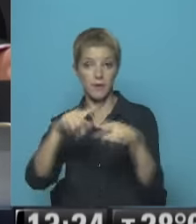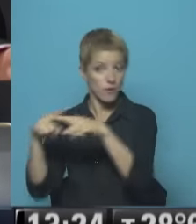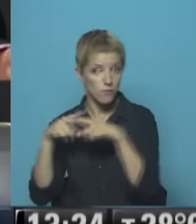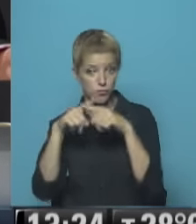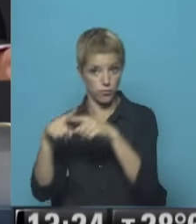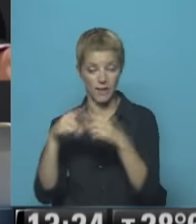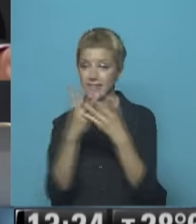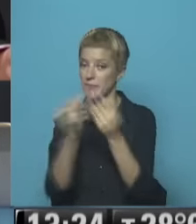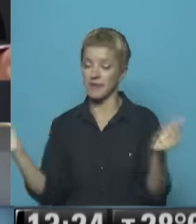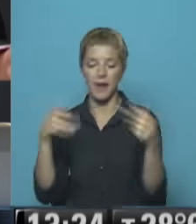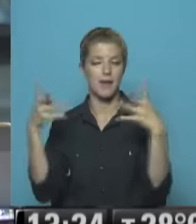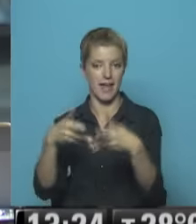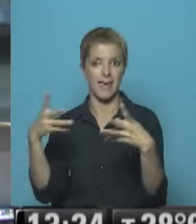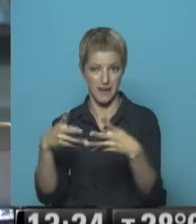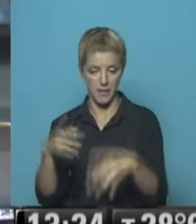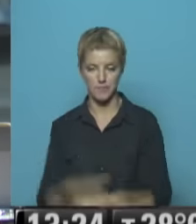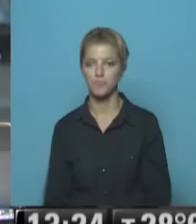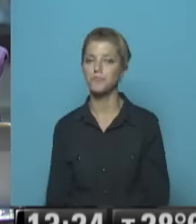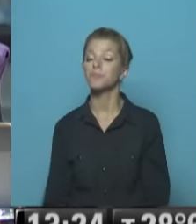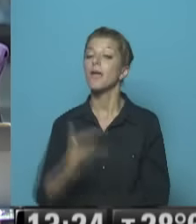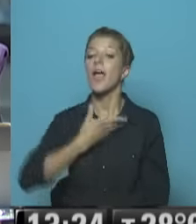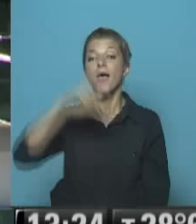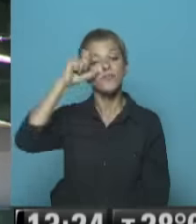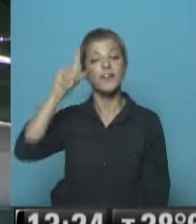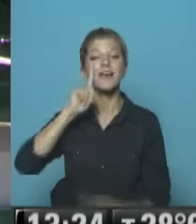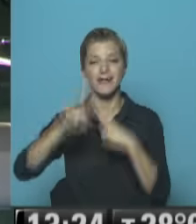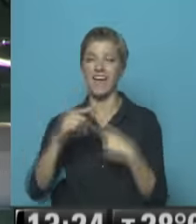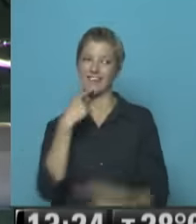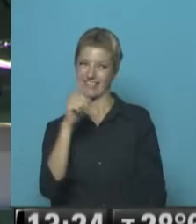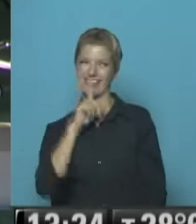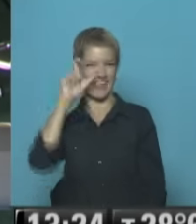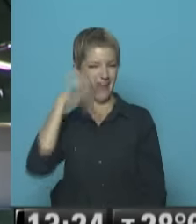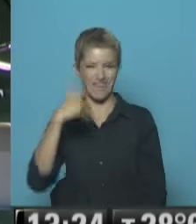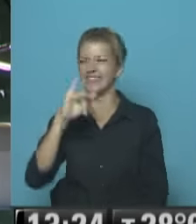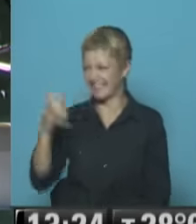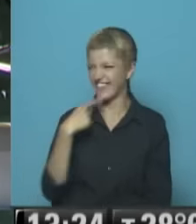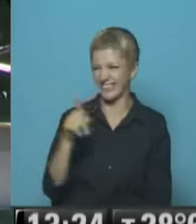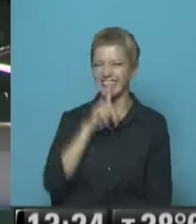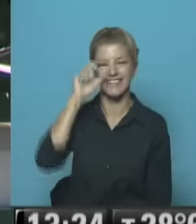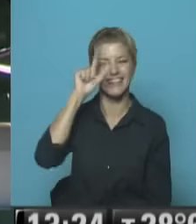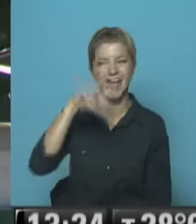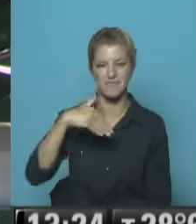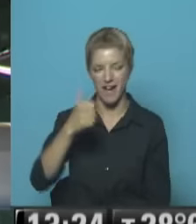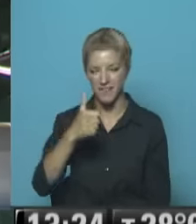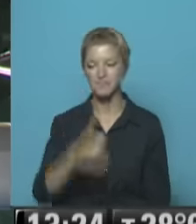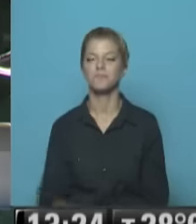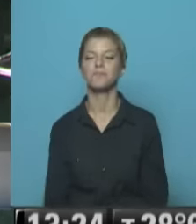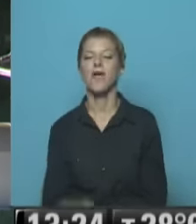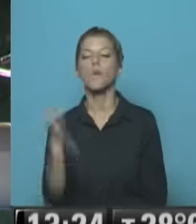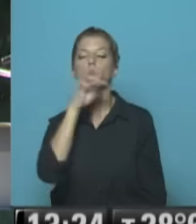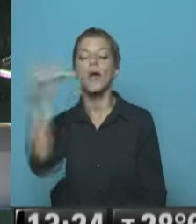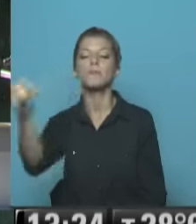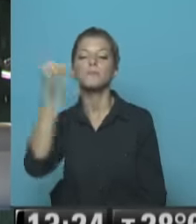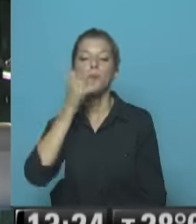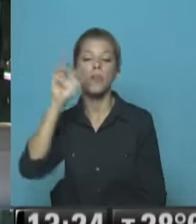final del conflicto. Exactamente. ¿Félix? Sí, Telma me ibas a decir. Sí, te ibas a decir Telma. No, llamó Livia de